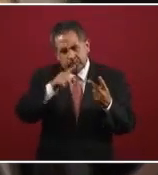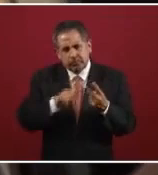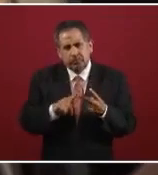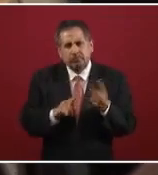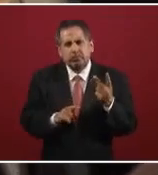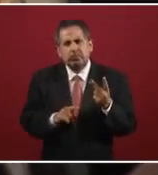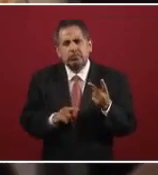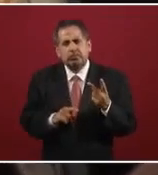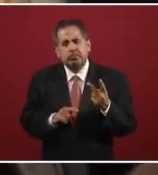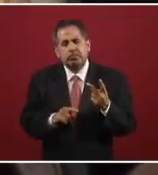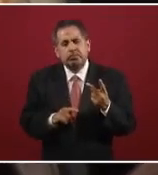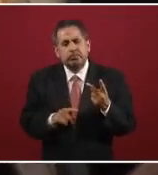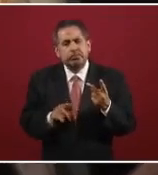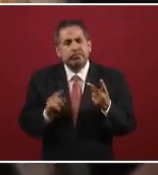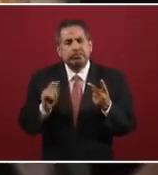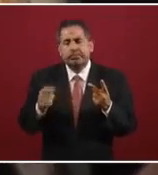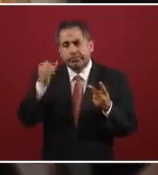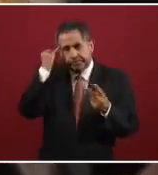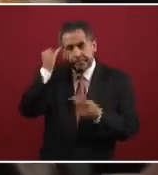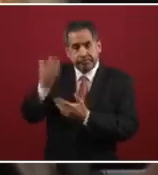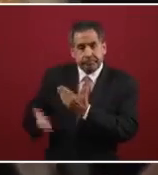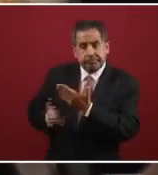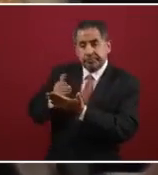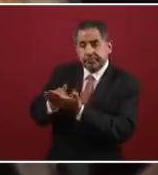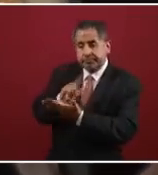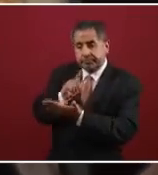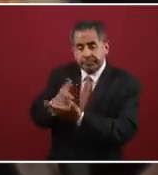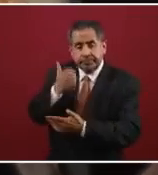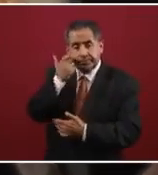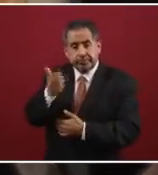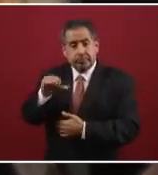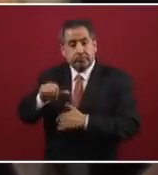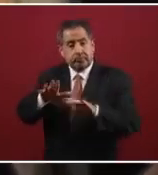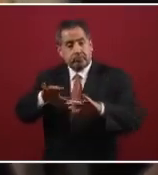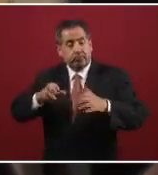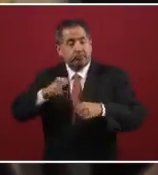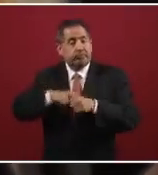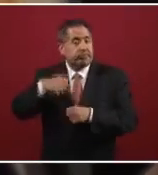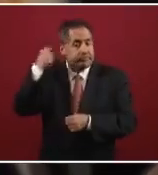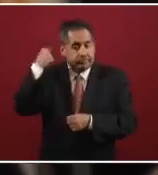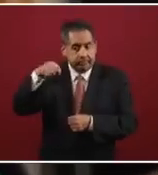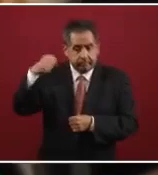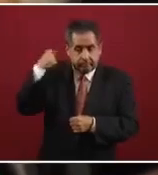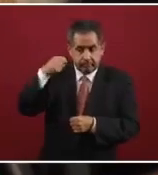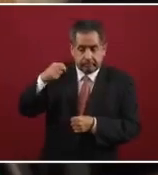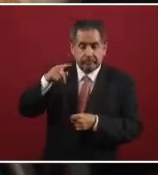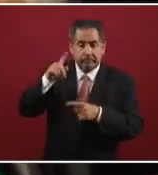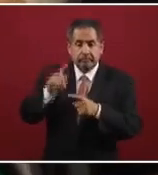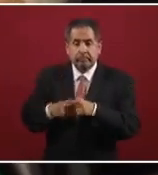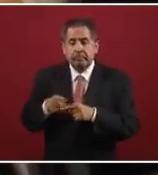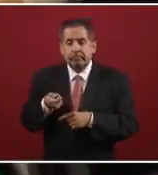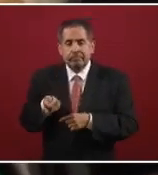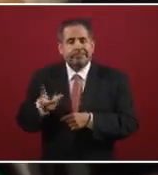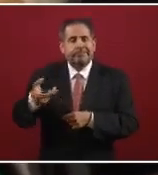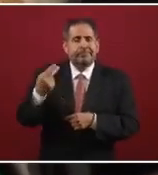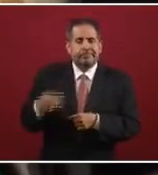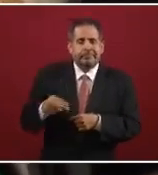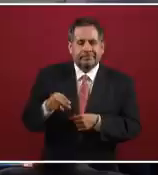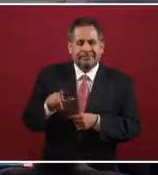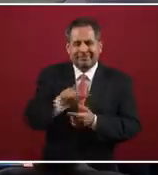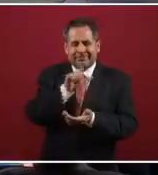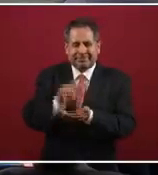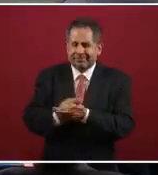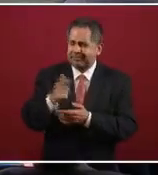una iniciativa que está por aprobarse hoy en el pleno del congreso de tabasco que ha sido bautizada en redes sociales como ley